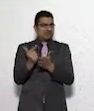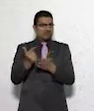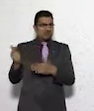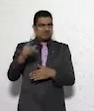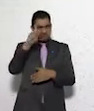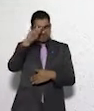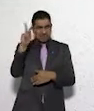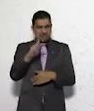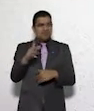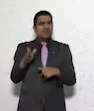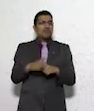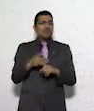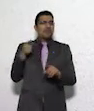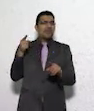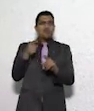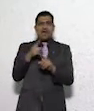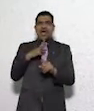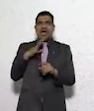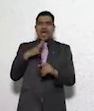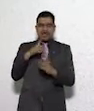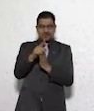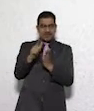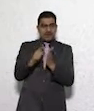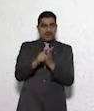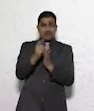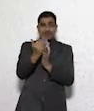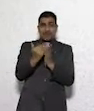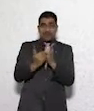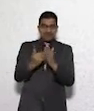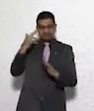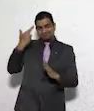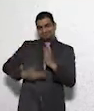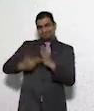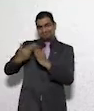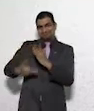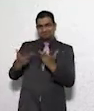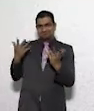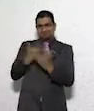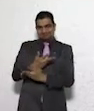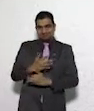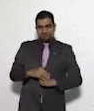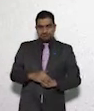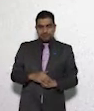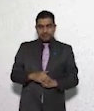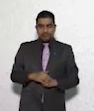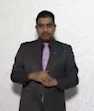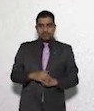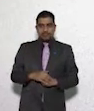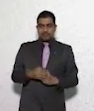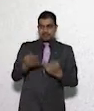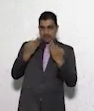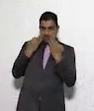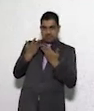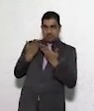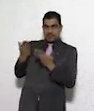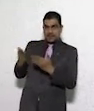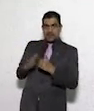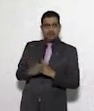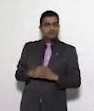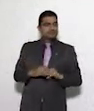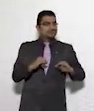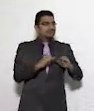pues implican además violaciones a los derechos humanos. Ante este escenario, las